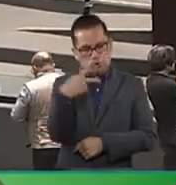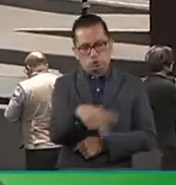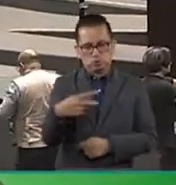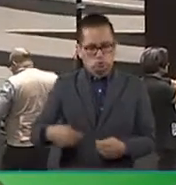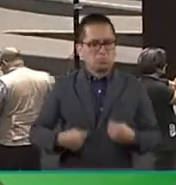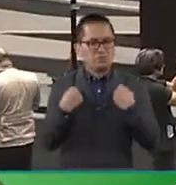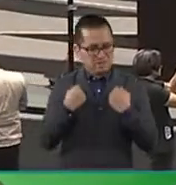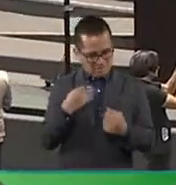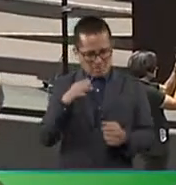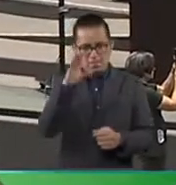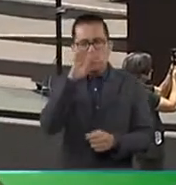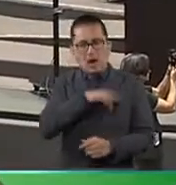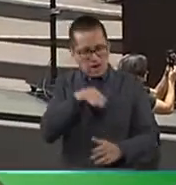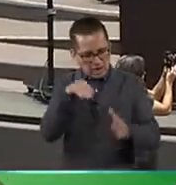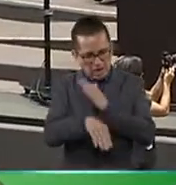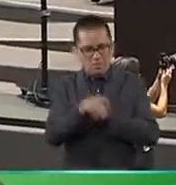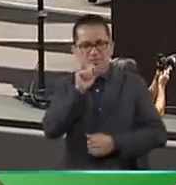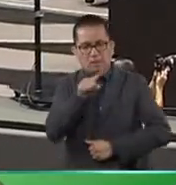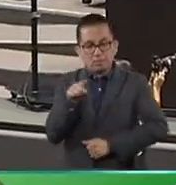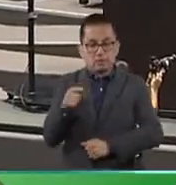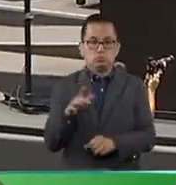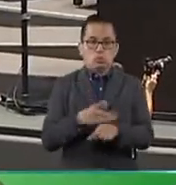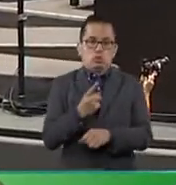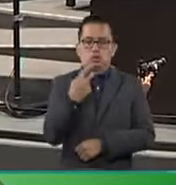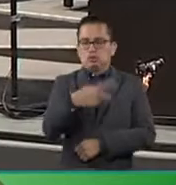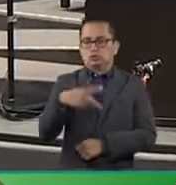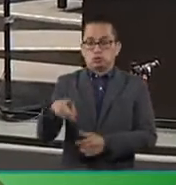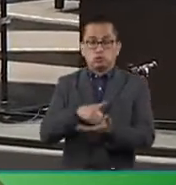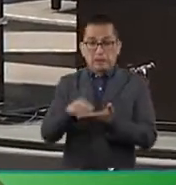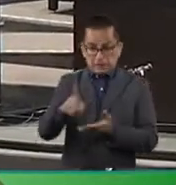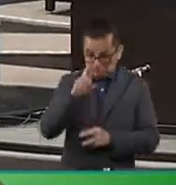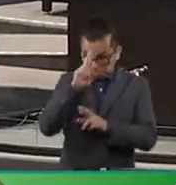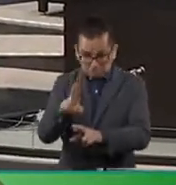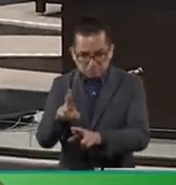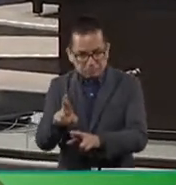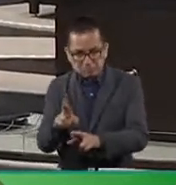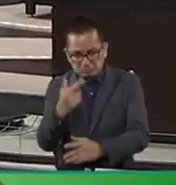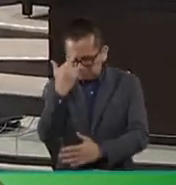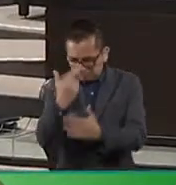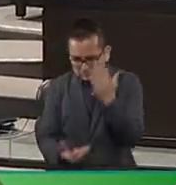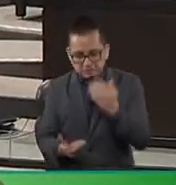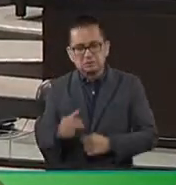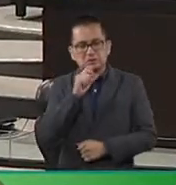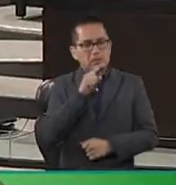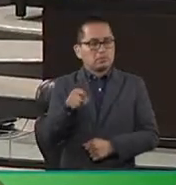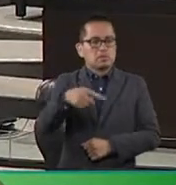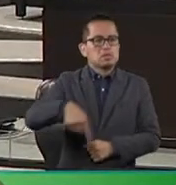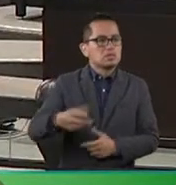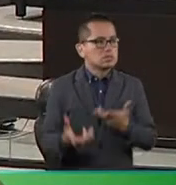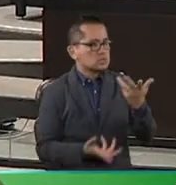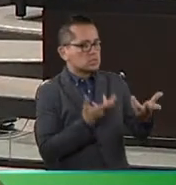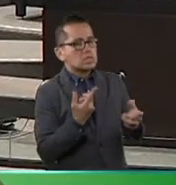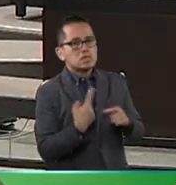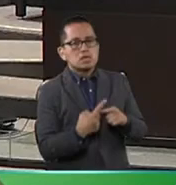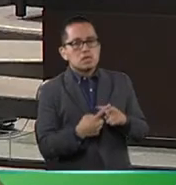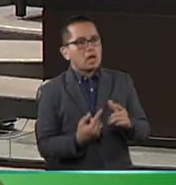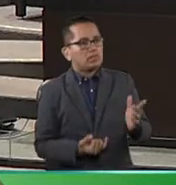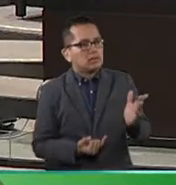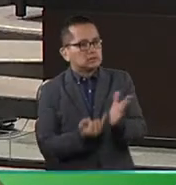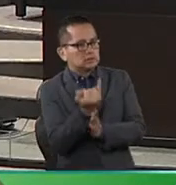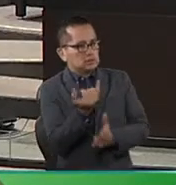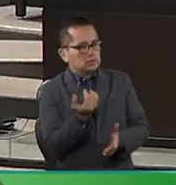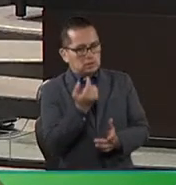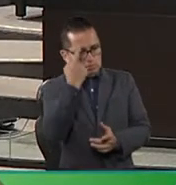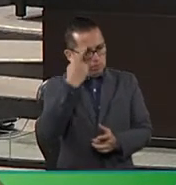consecuencias en el respeto a sus derechos y garantías en la incertidumbre sobre quién tomará la decisión que